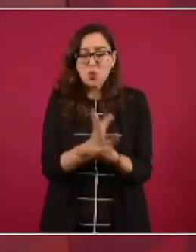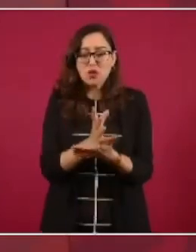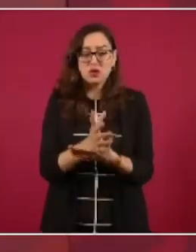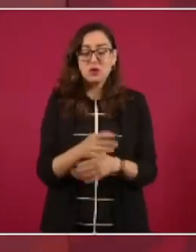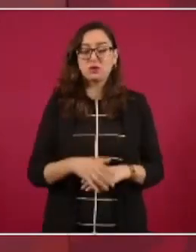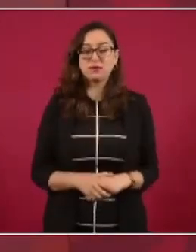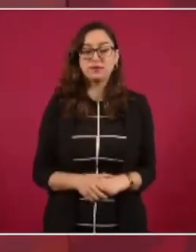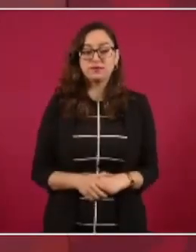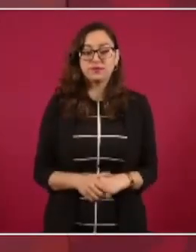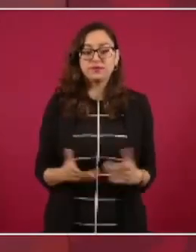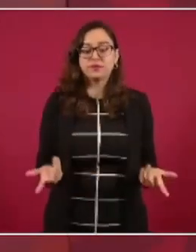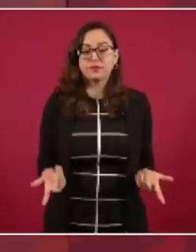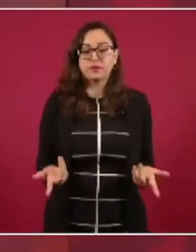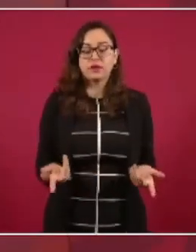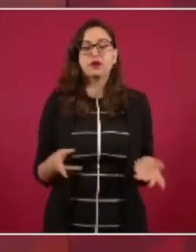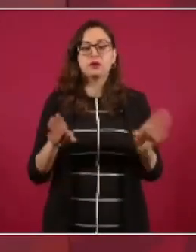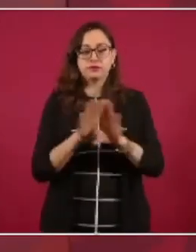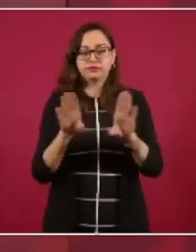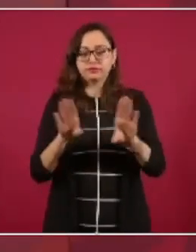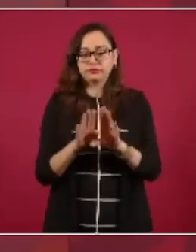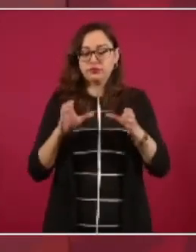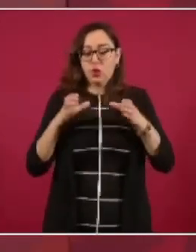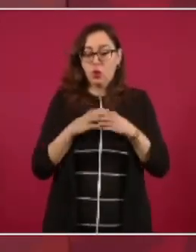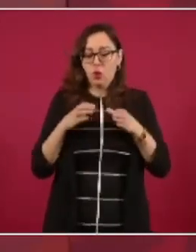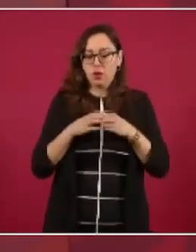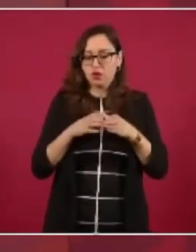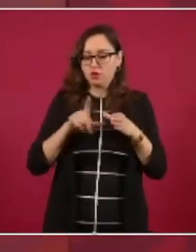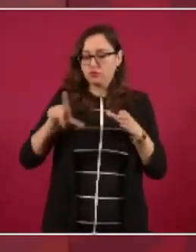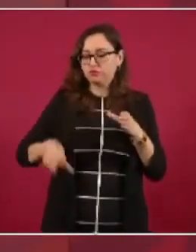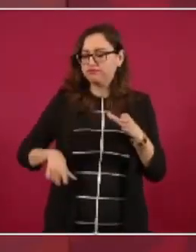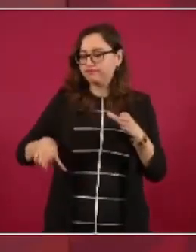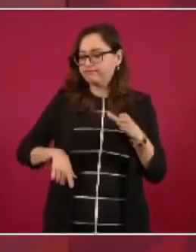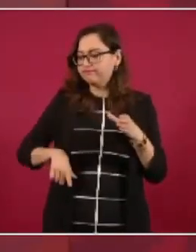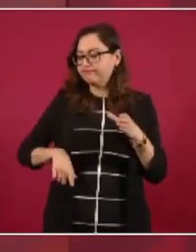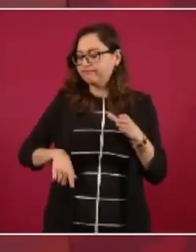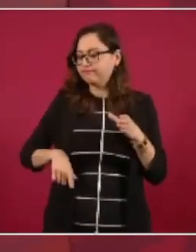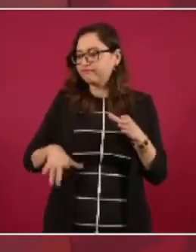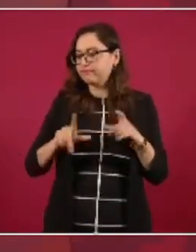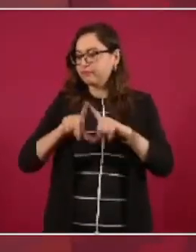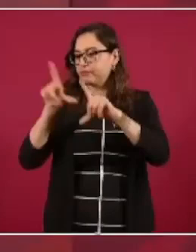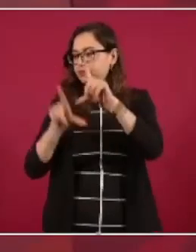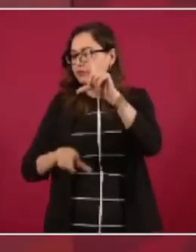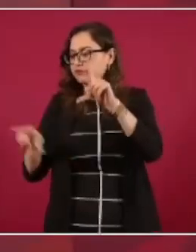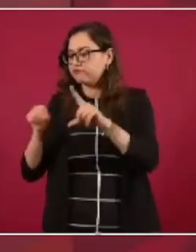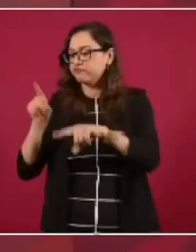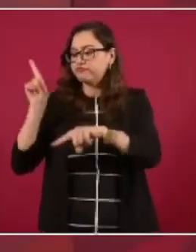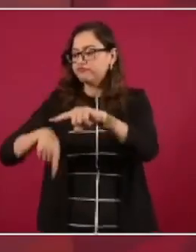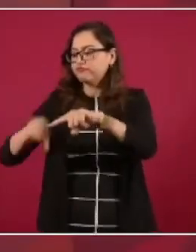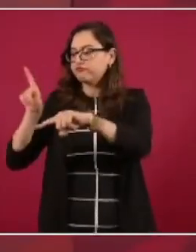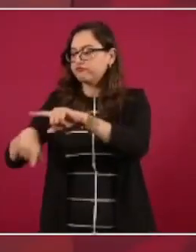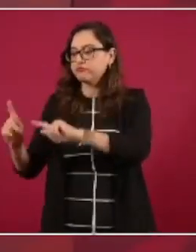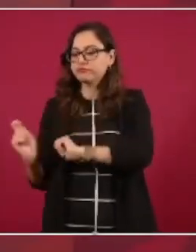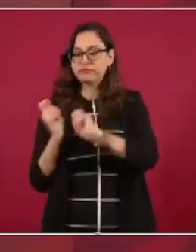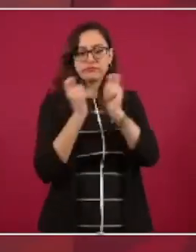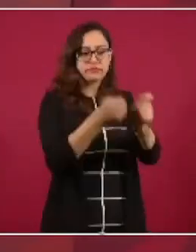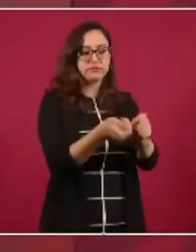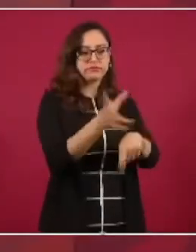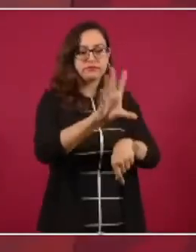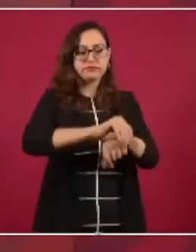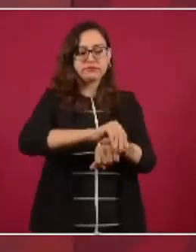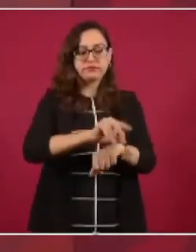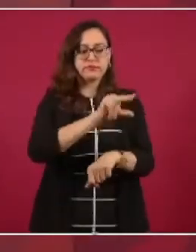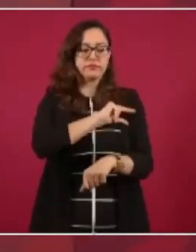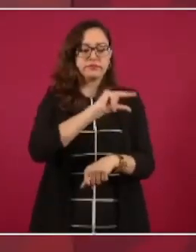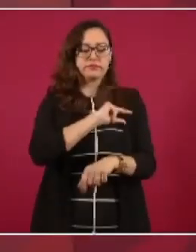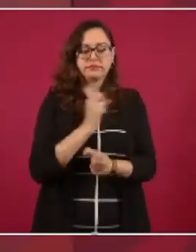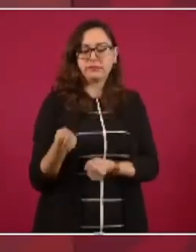Entonces, para poder hacer eso, que significaba reformar la Constitución para legalizar ese